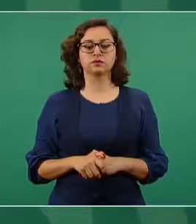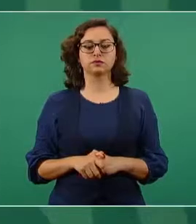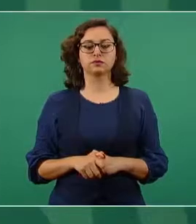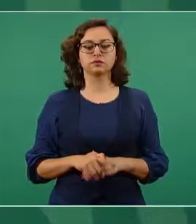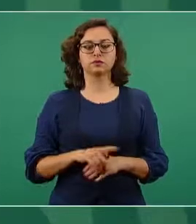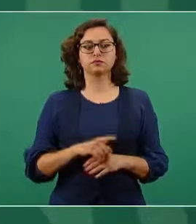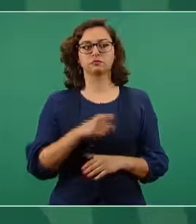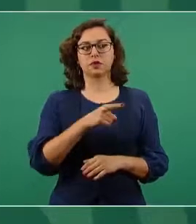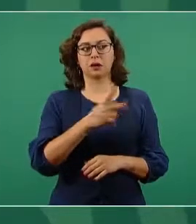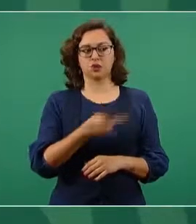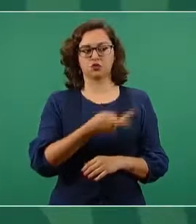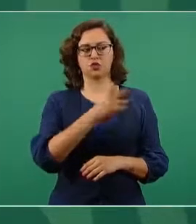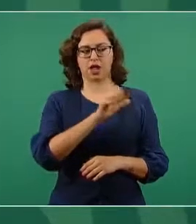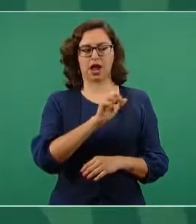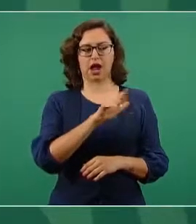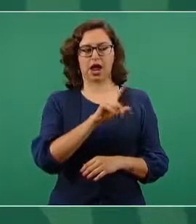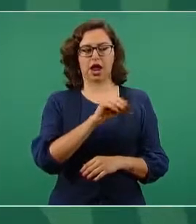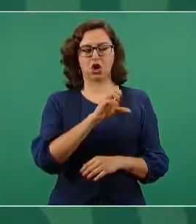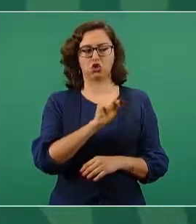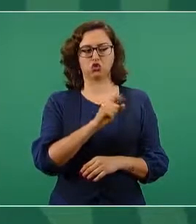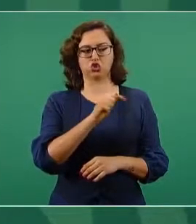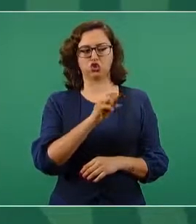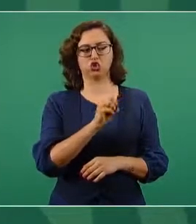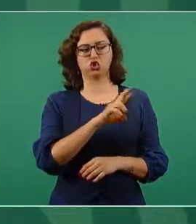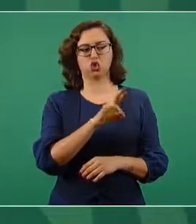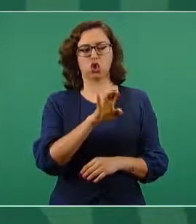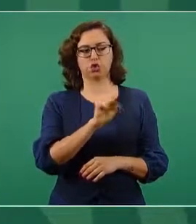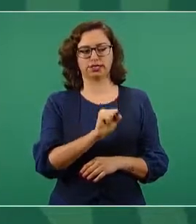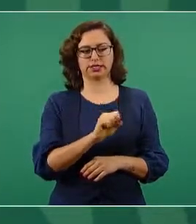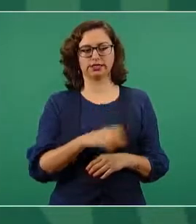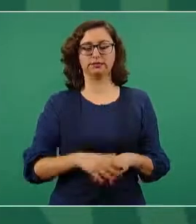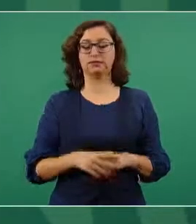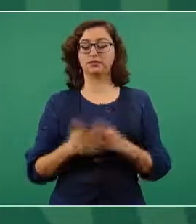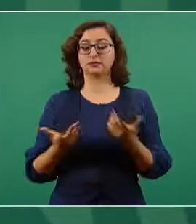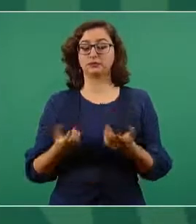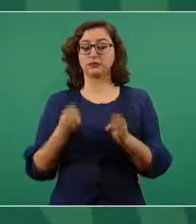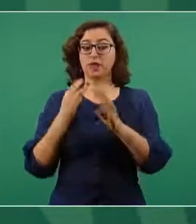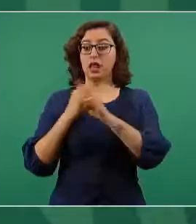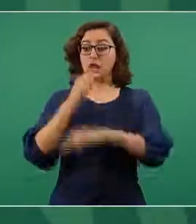el peso es de las monedas más fuertes